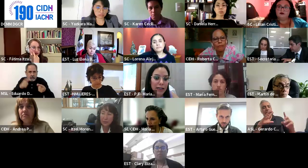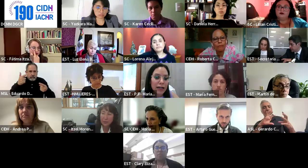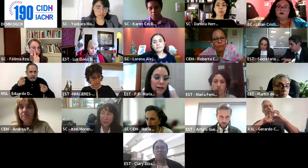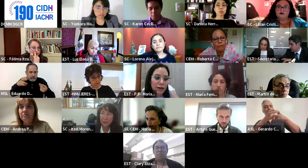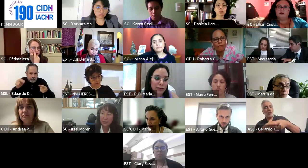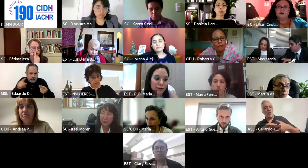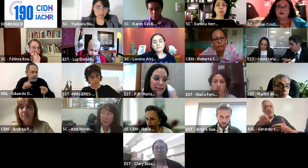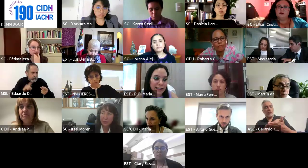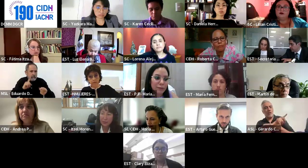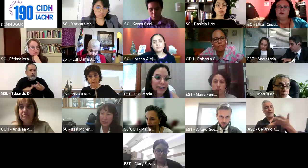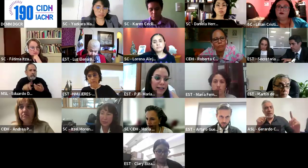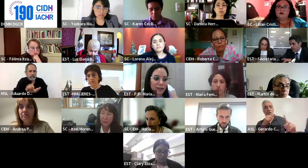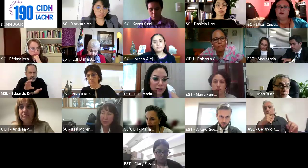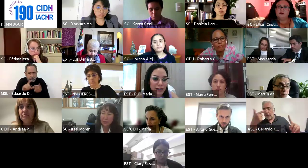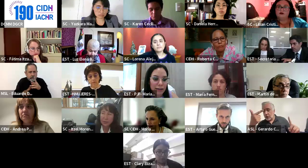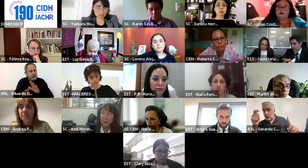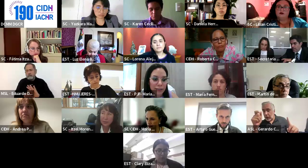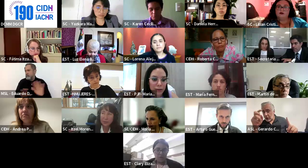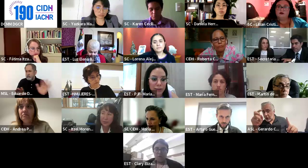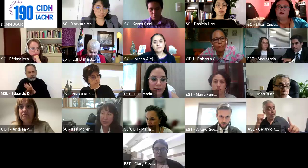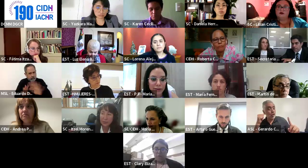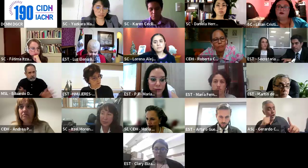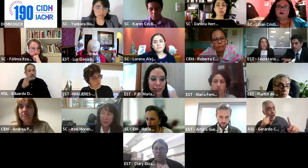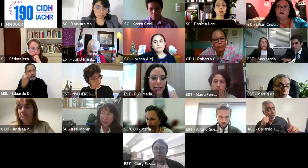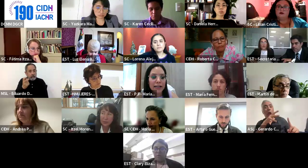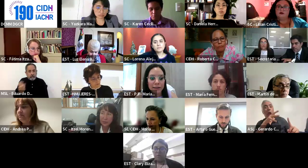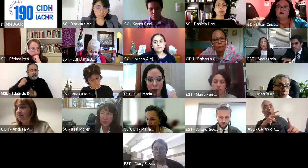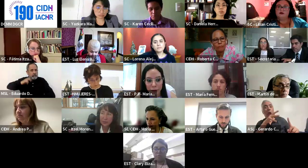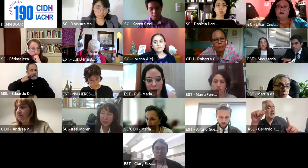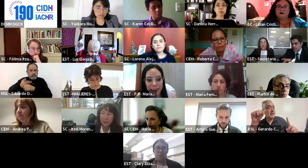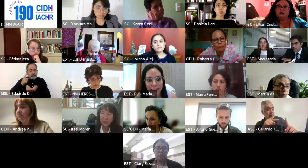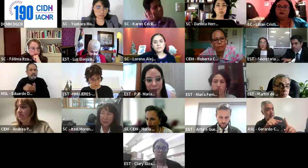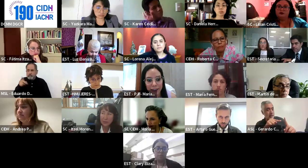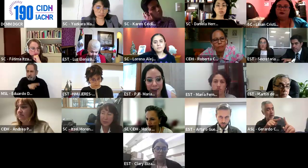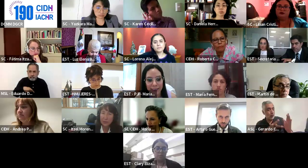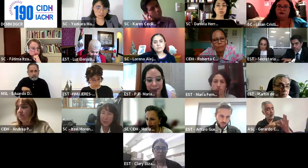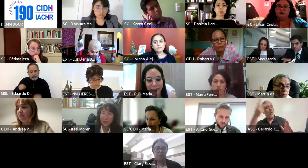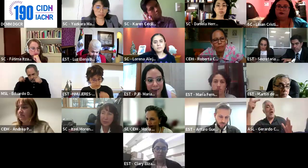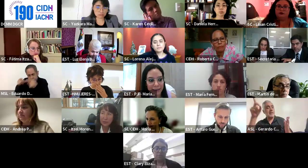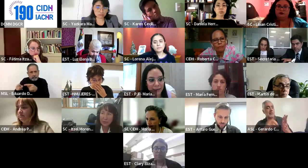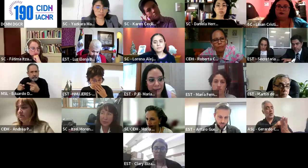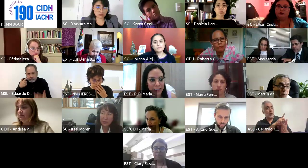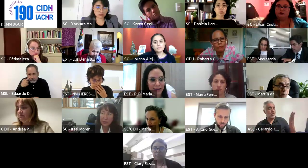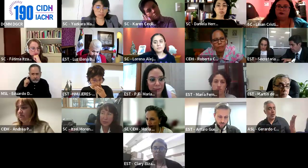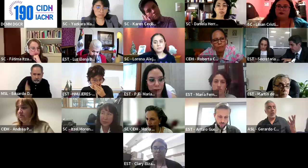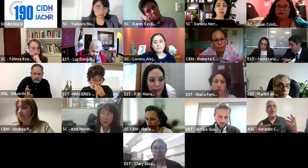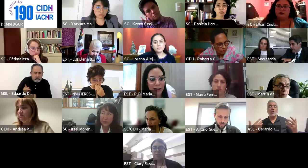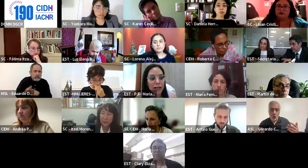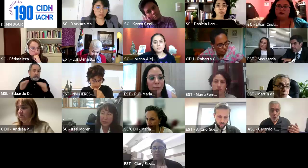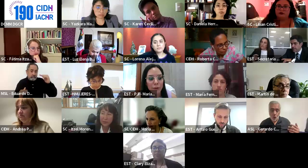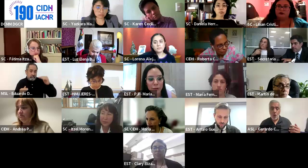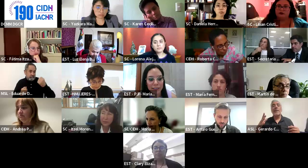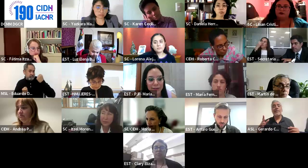discapacidad, lo que actualiza la obligación de la autoridad jurisdiccional de uno identificar si existen asimetrías de